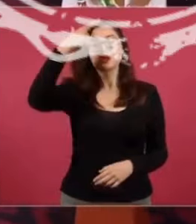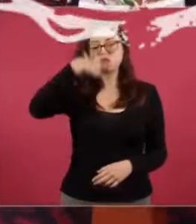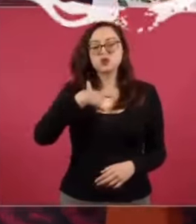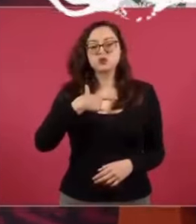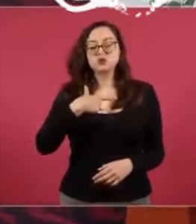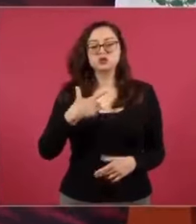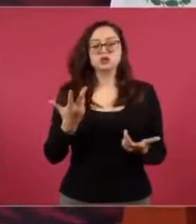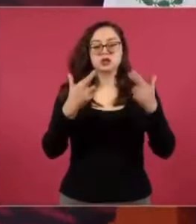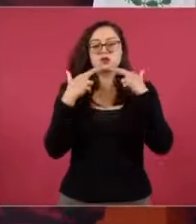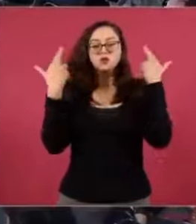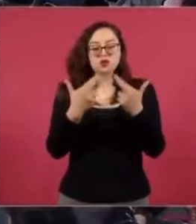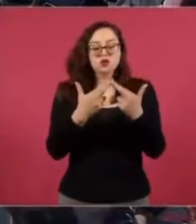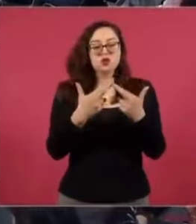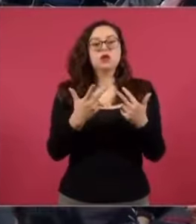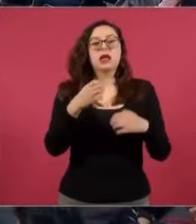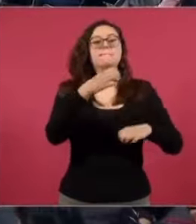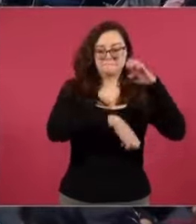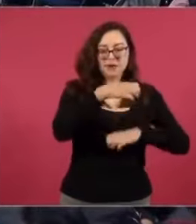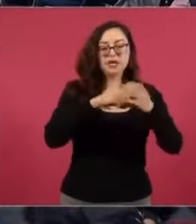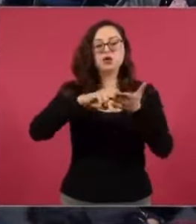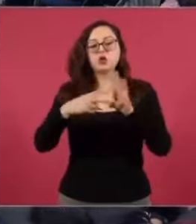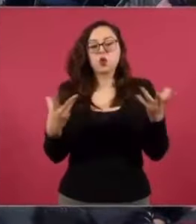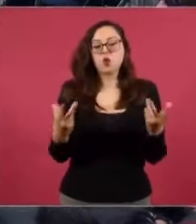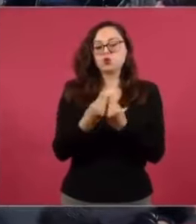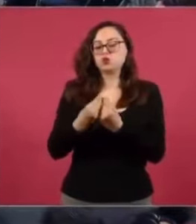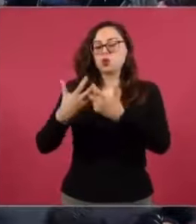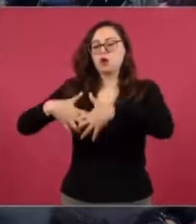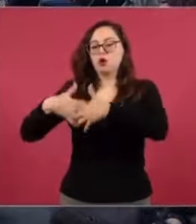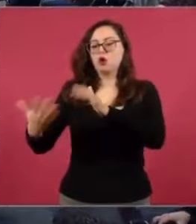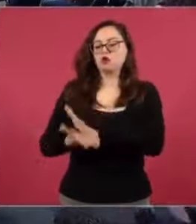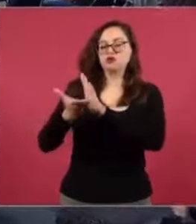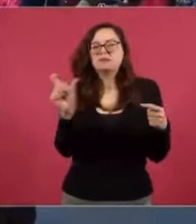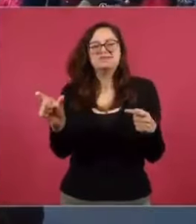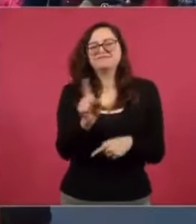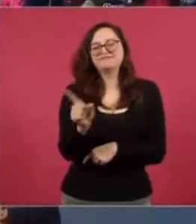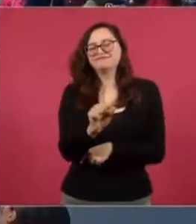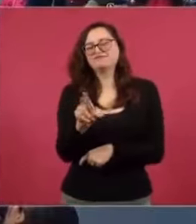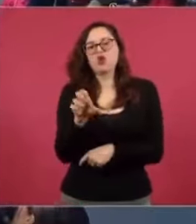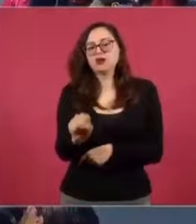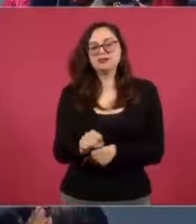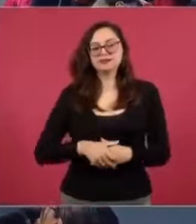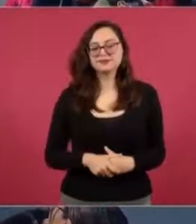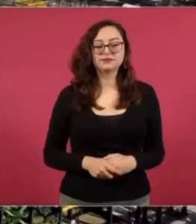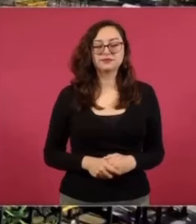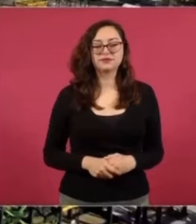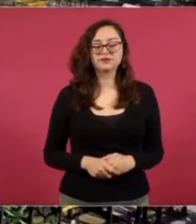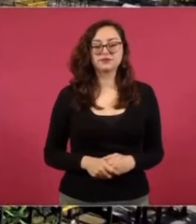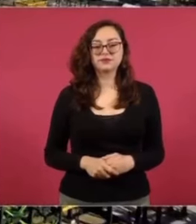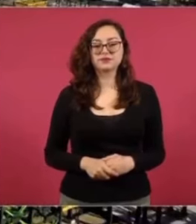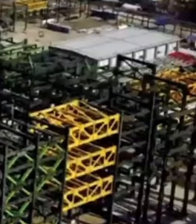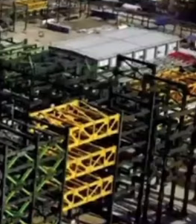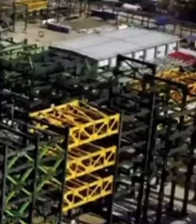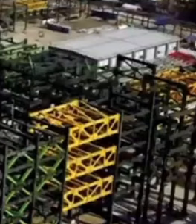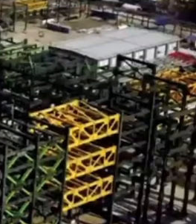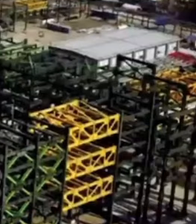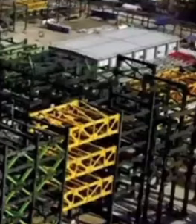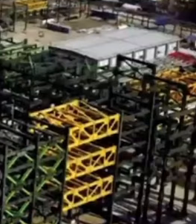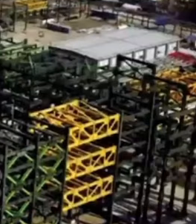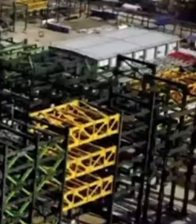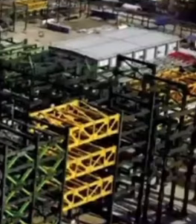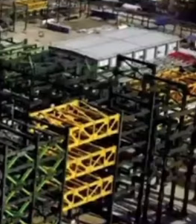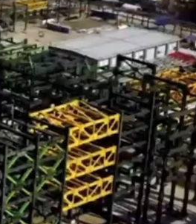por no pones una foto de la refinería panorámica es una gran obra mireno ya est